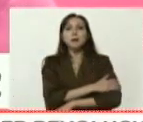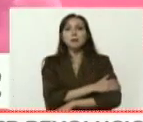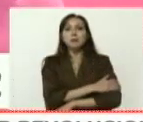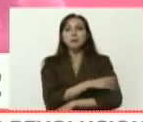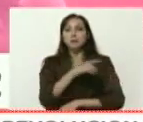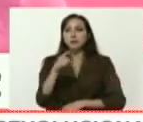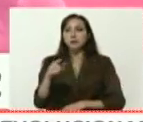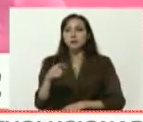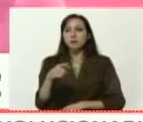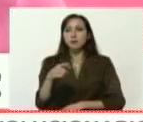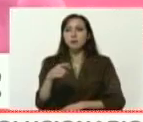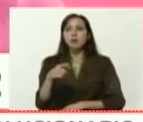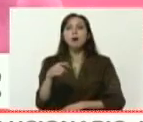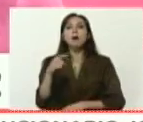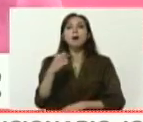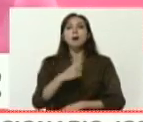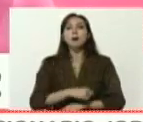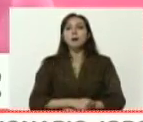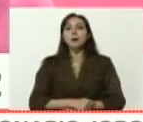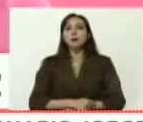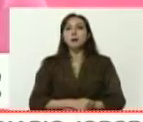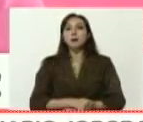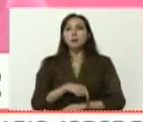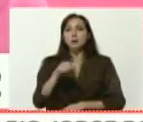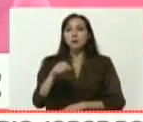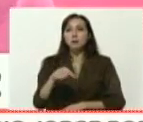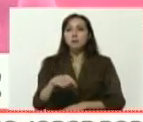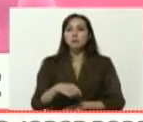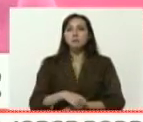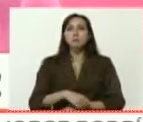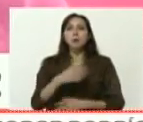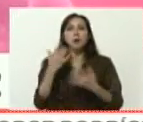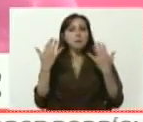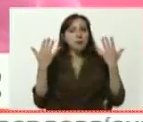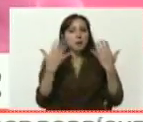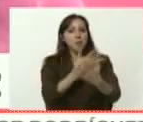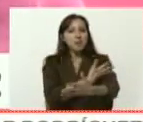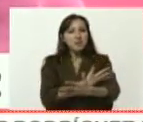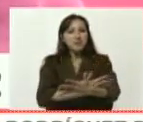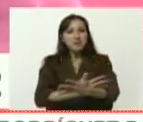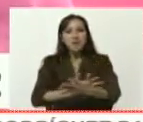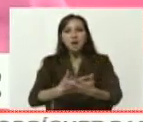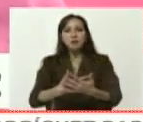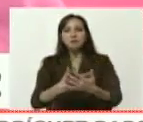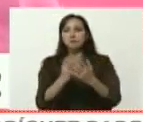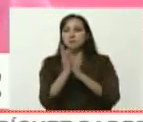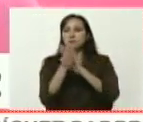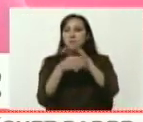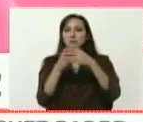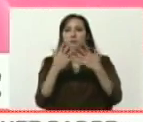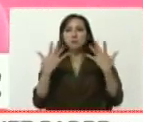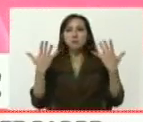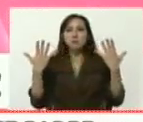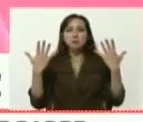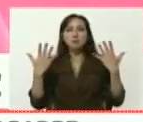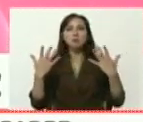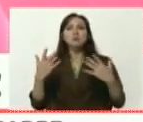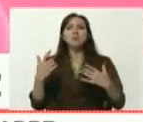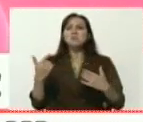asesina, que hoy además con su boca sucia y sus manos llenas de sangre pretenden hablarnos a nosotros de derechos